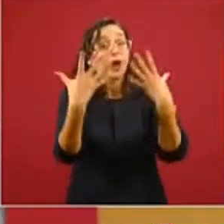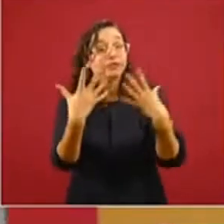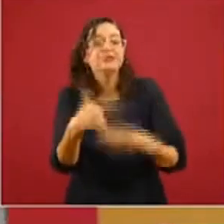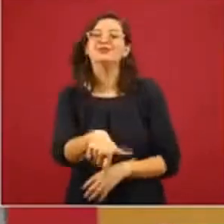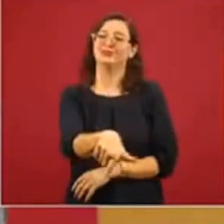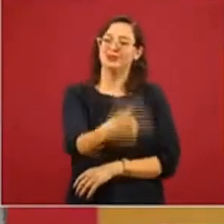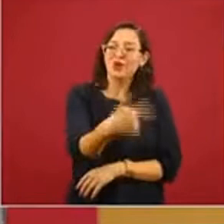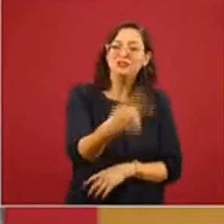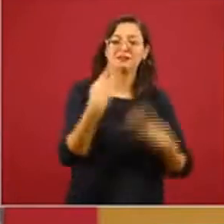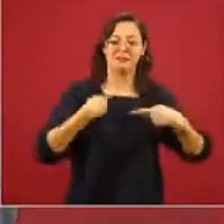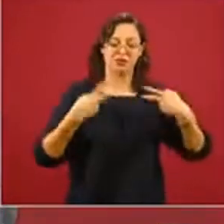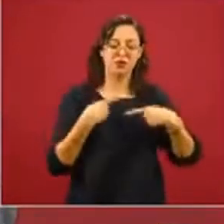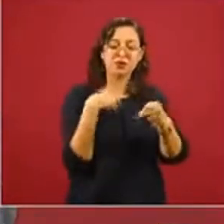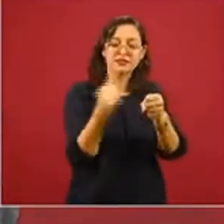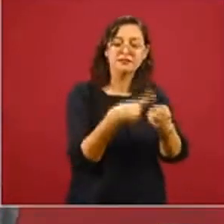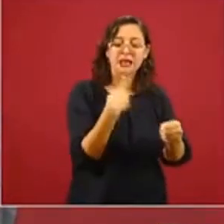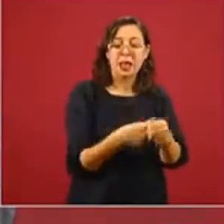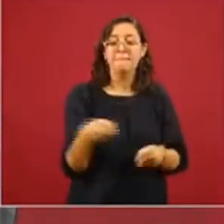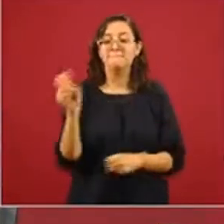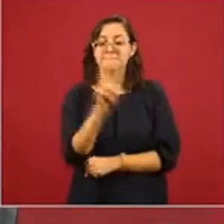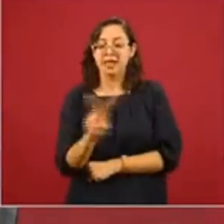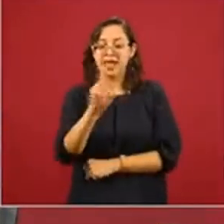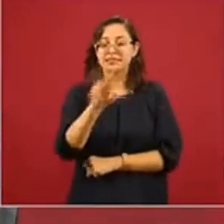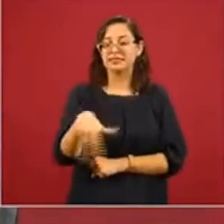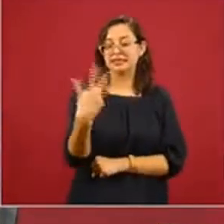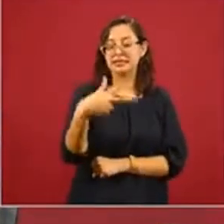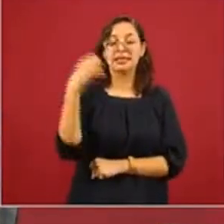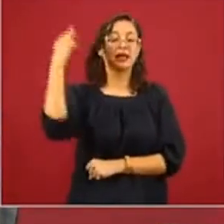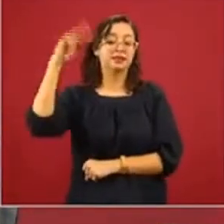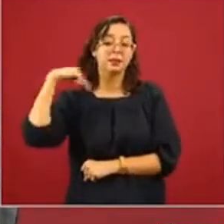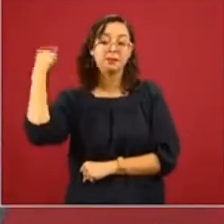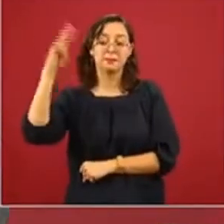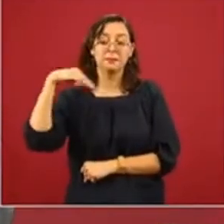12 casos, el viernes 13 de marzo,